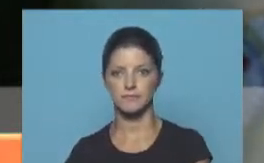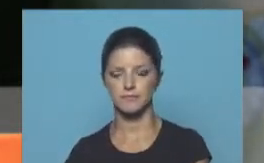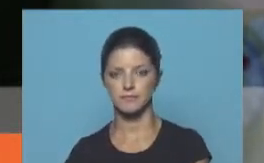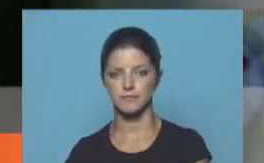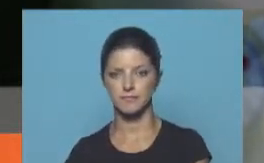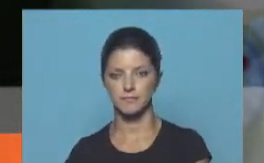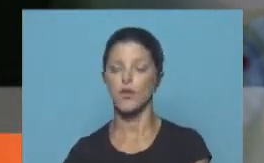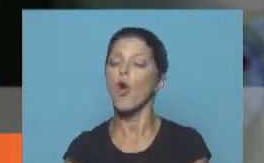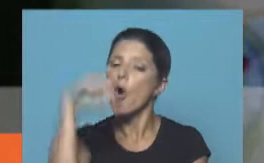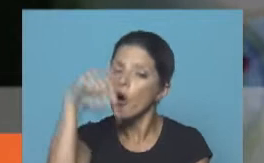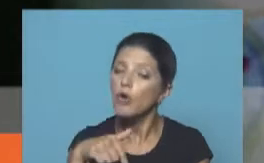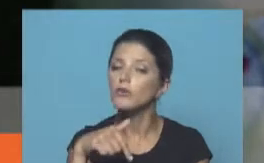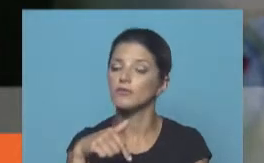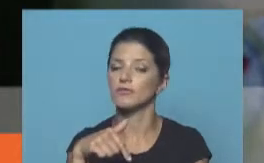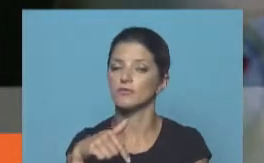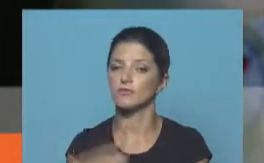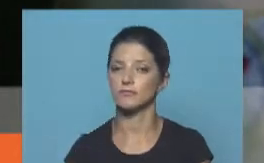Que en este día